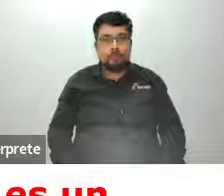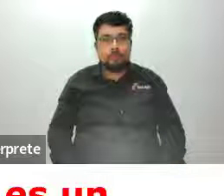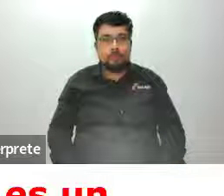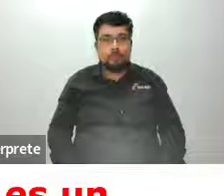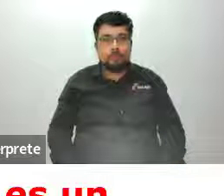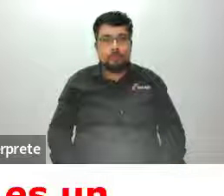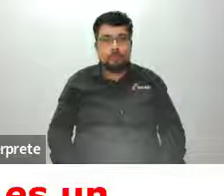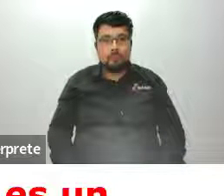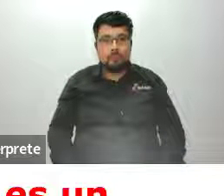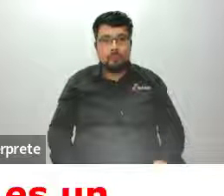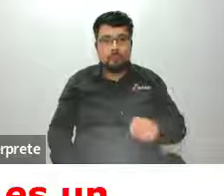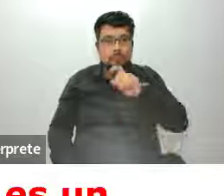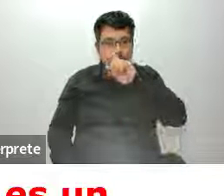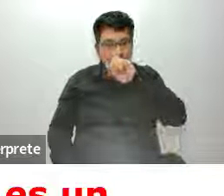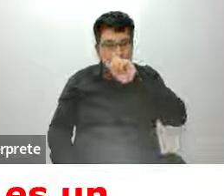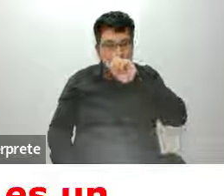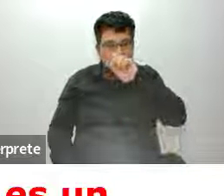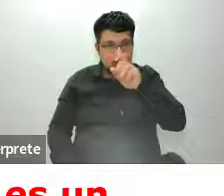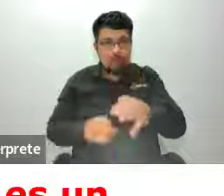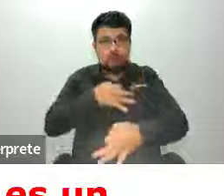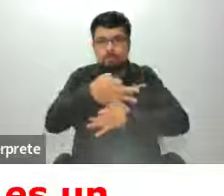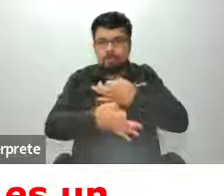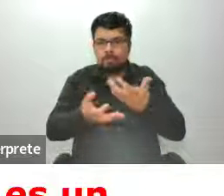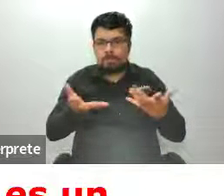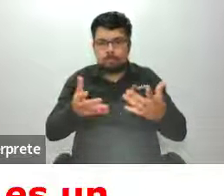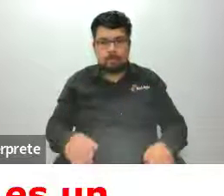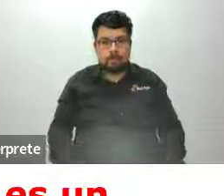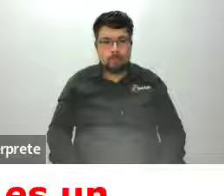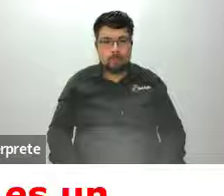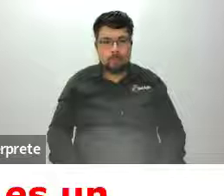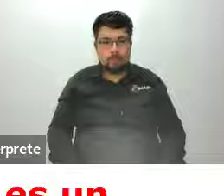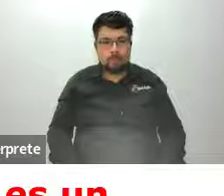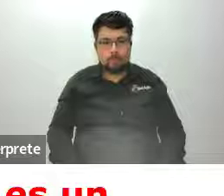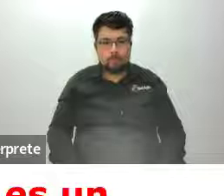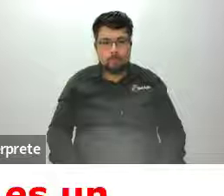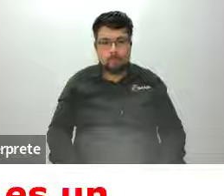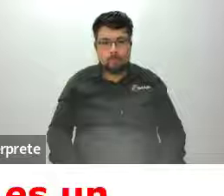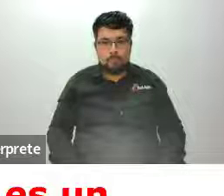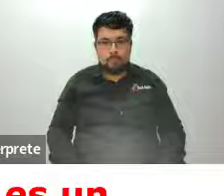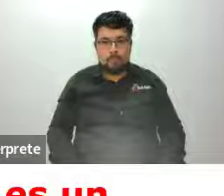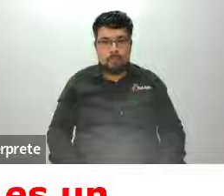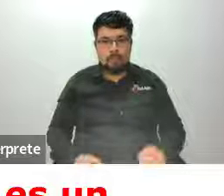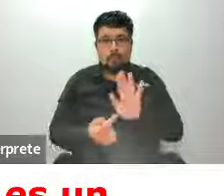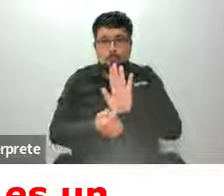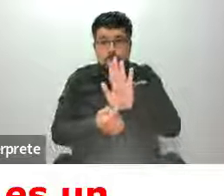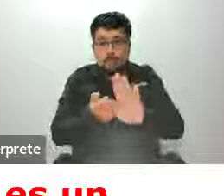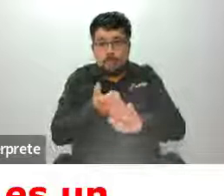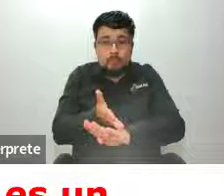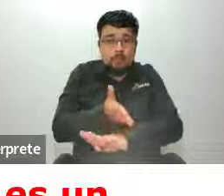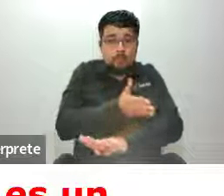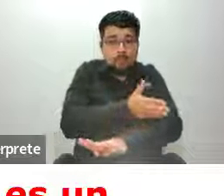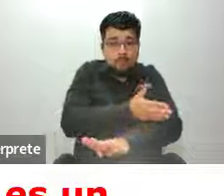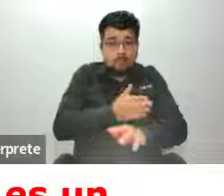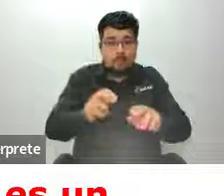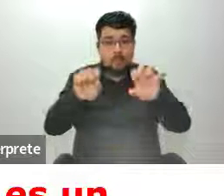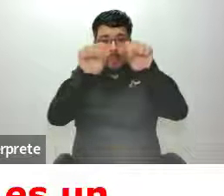perdón, que demuestran que la exposición temprana a un sistema lingüístico accesible tiene mucho más probabilidades de